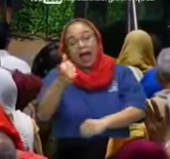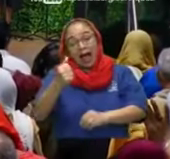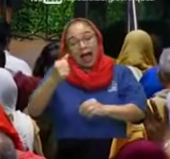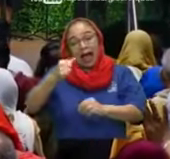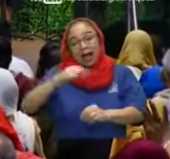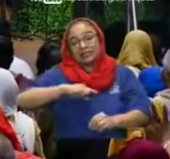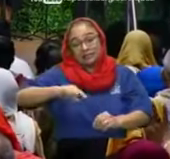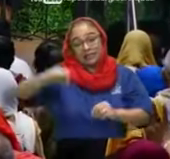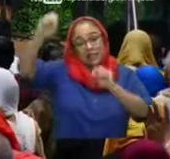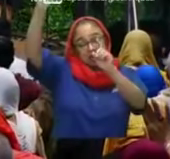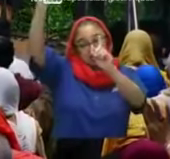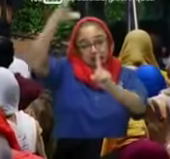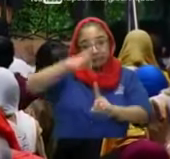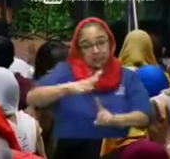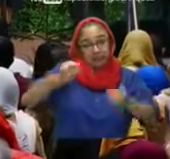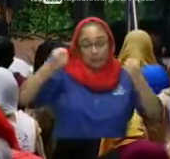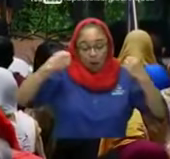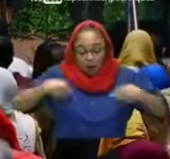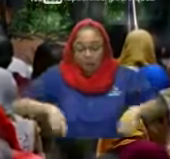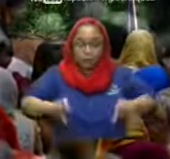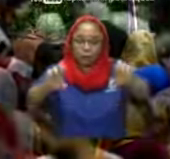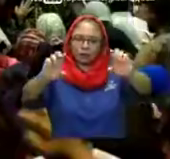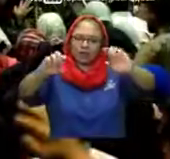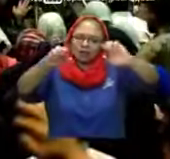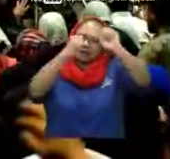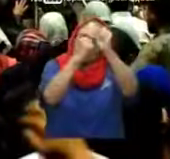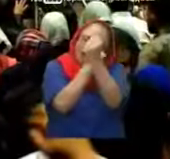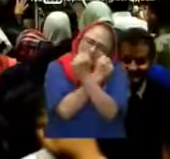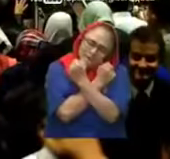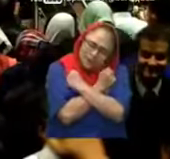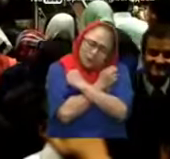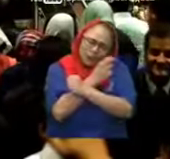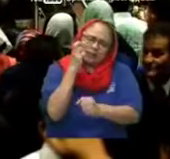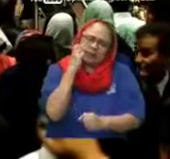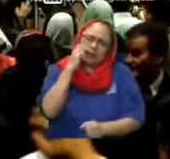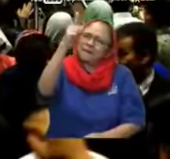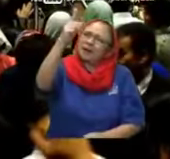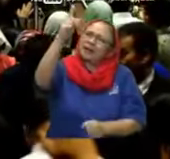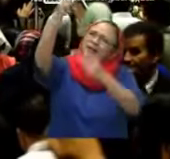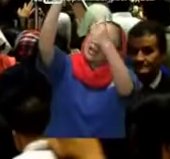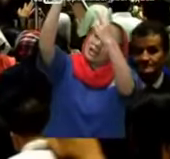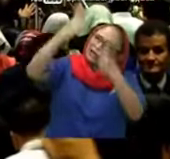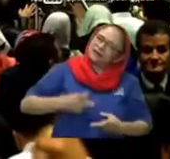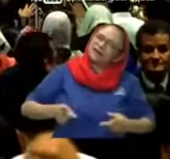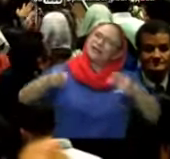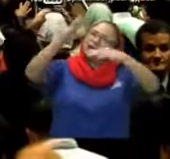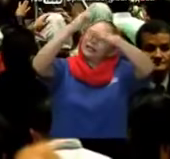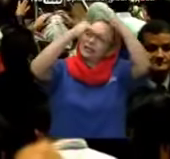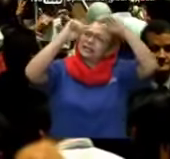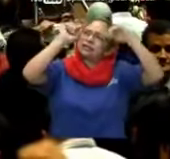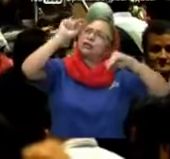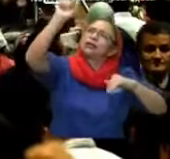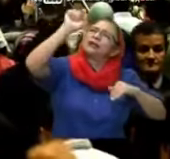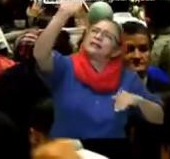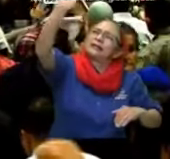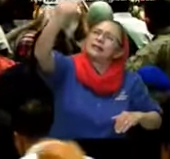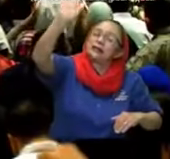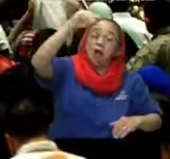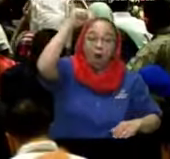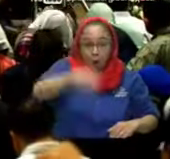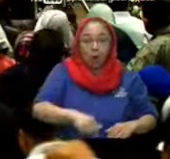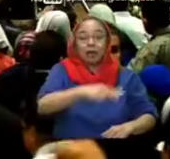llena de oportunidades, llena de amor paternal que viene del cielo, hoy en el nombre poderoso de